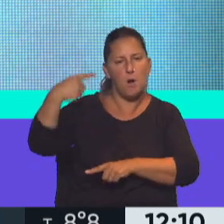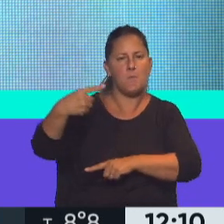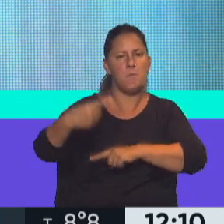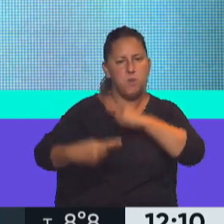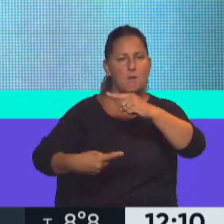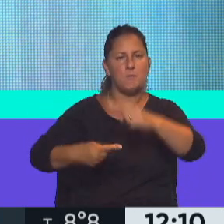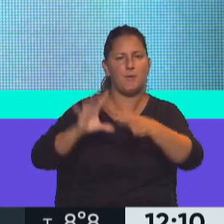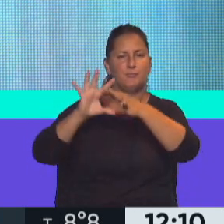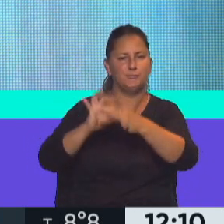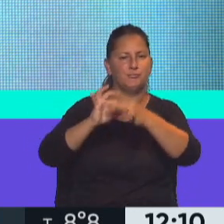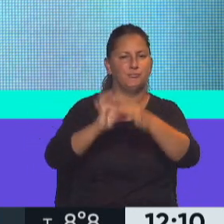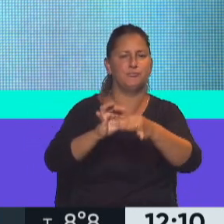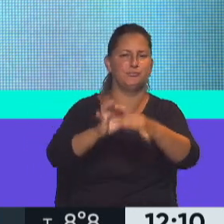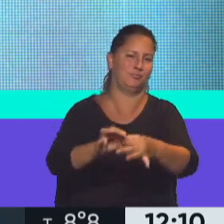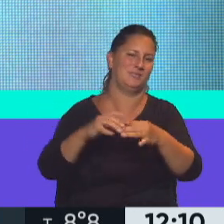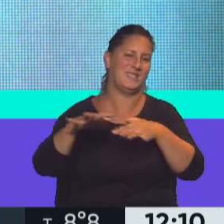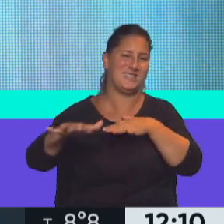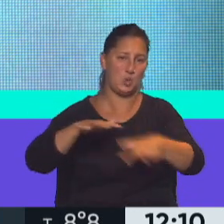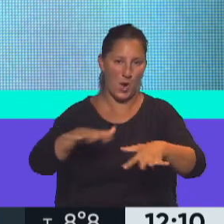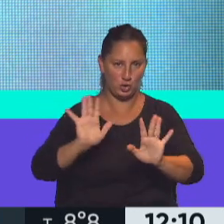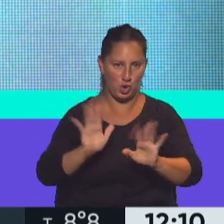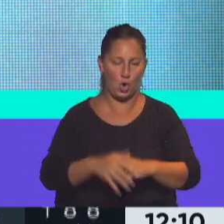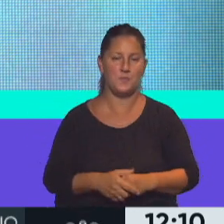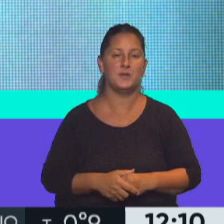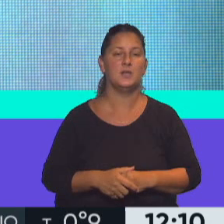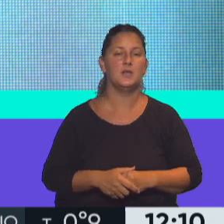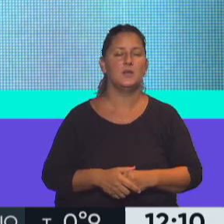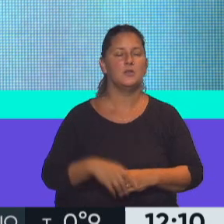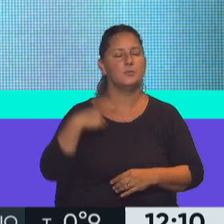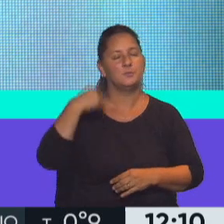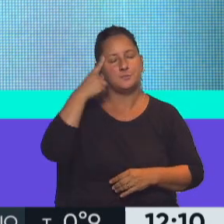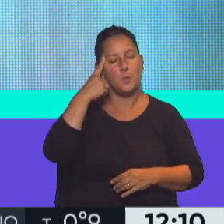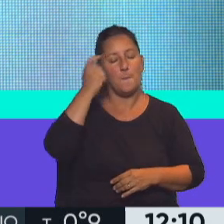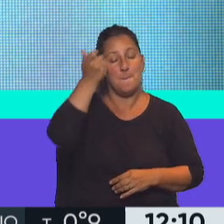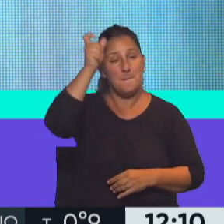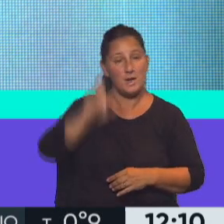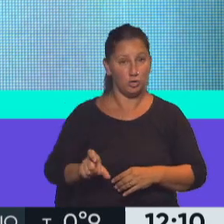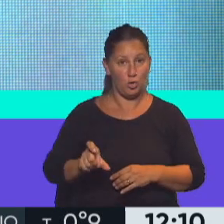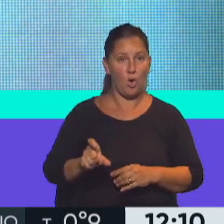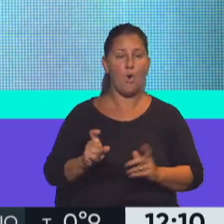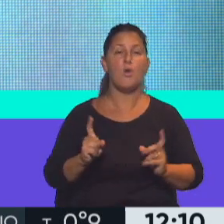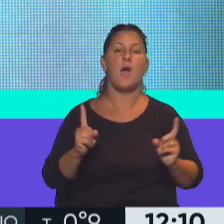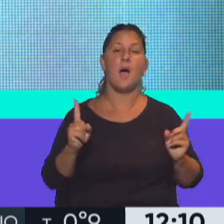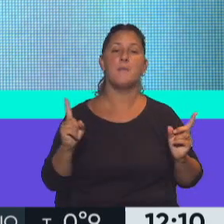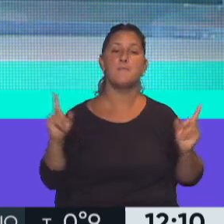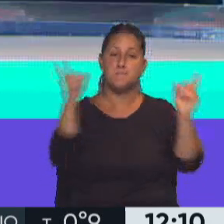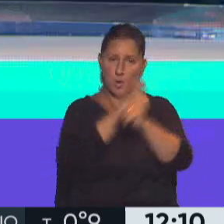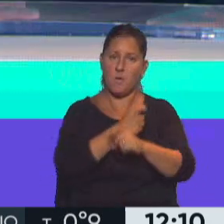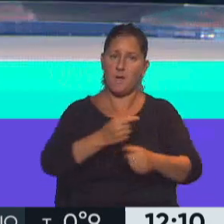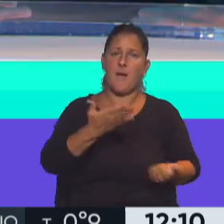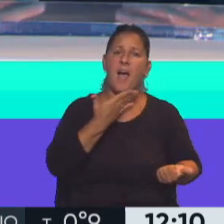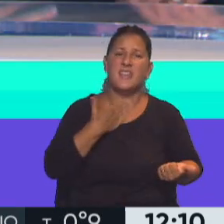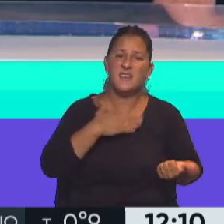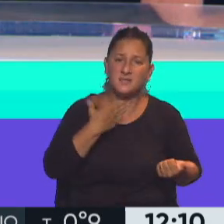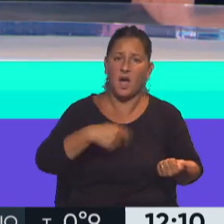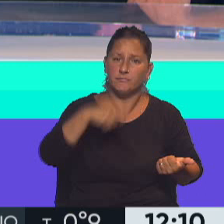venir otros sucesos, claro, y vinieron anteriormente otros sucesos. Pero lo importante es pensar que una persona que tiene un problema de consumo problemático es una persona